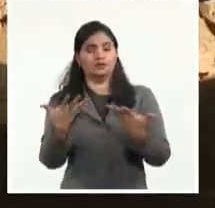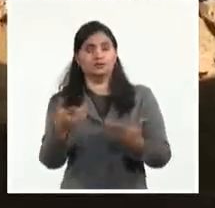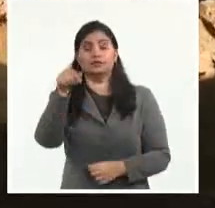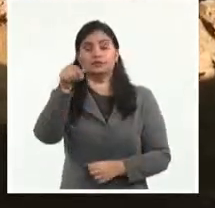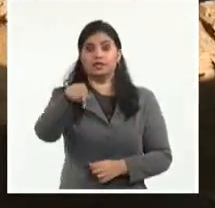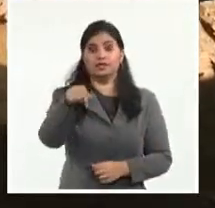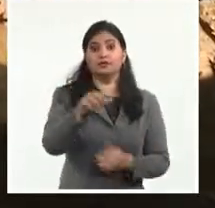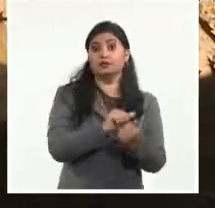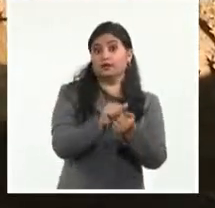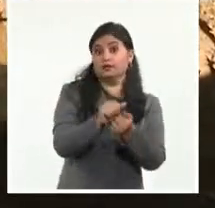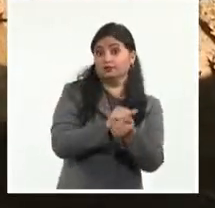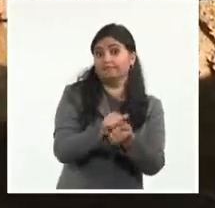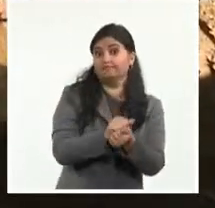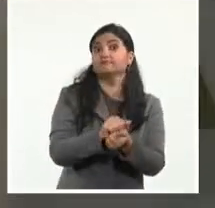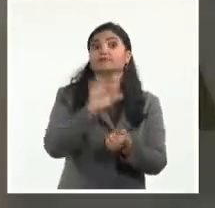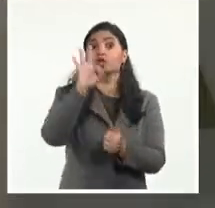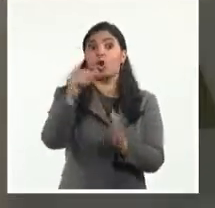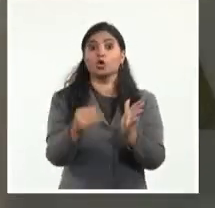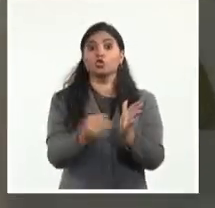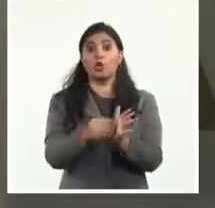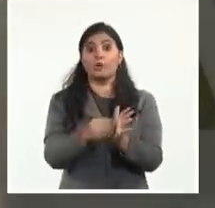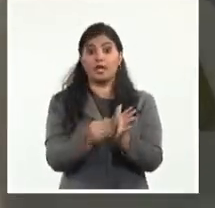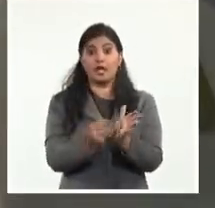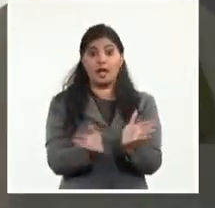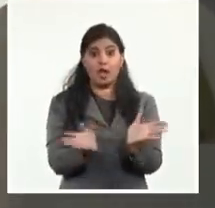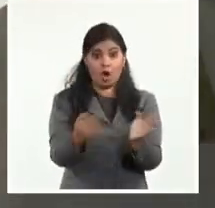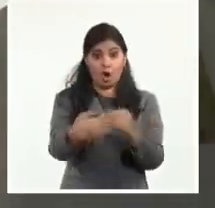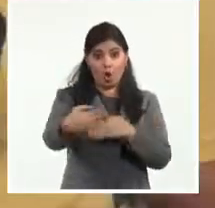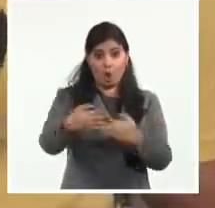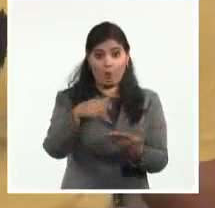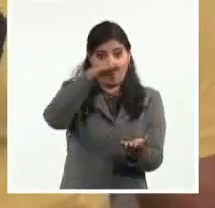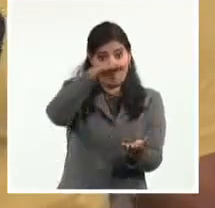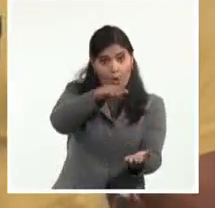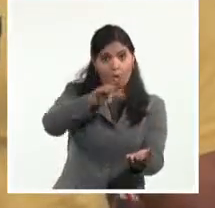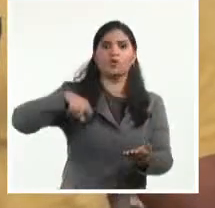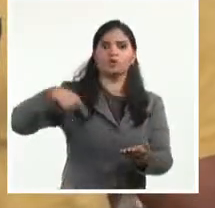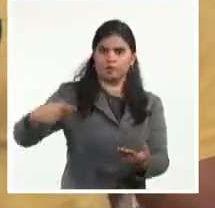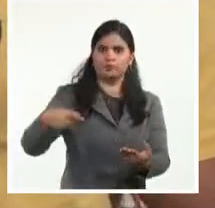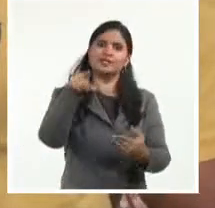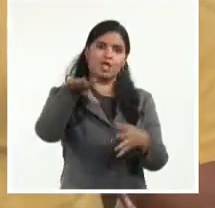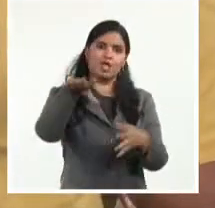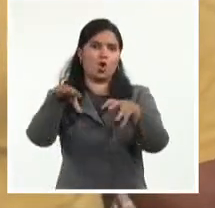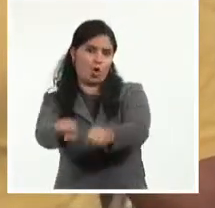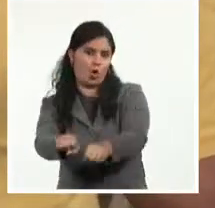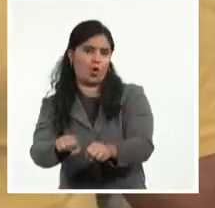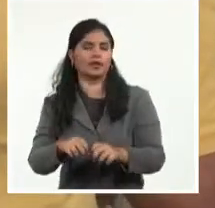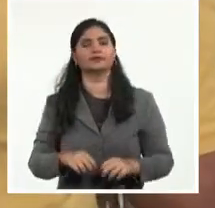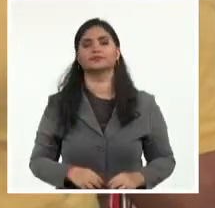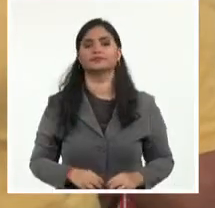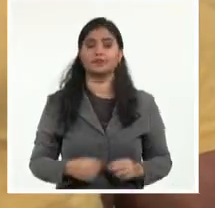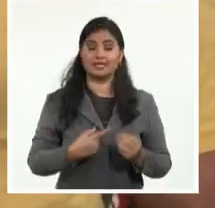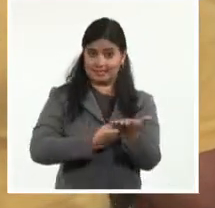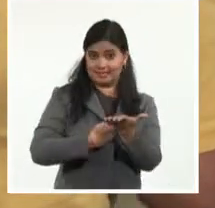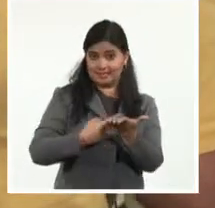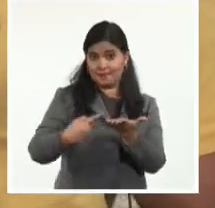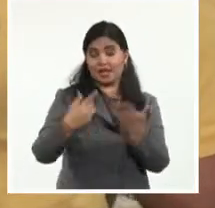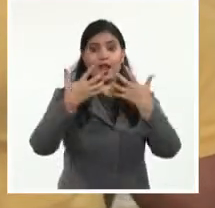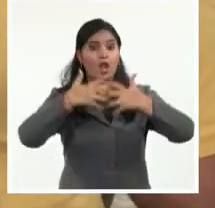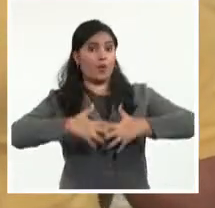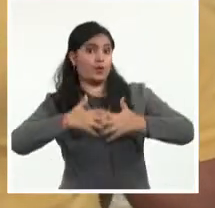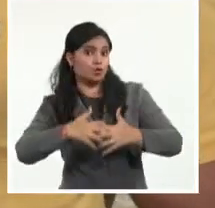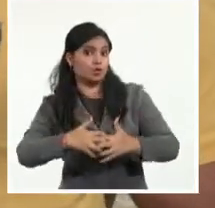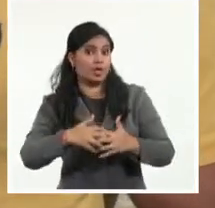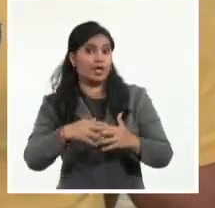unos 8.000 pomos semanales con impacto medioambiental. Semanalmente podemos producir